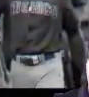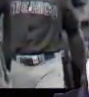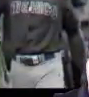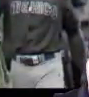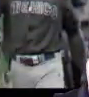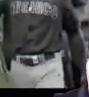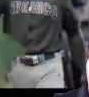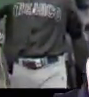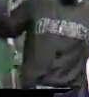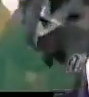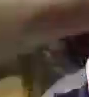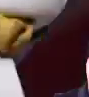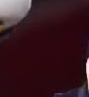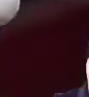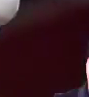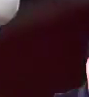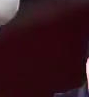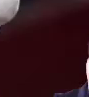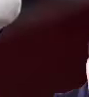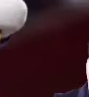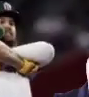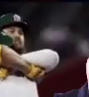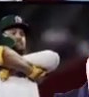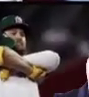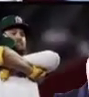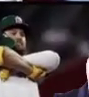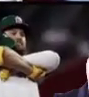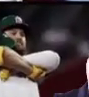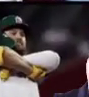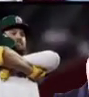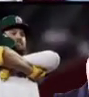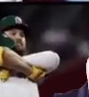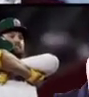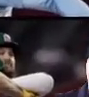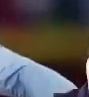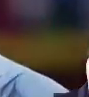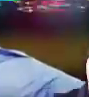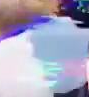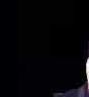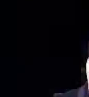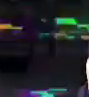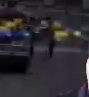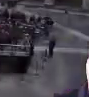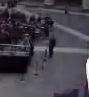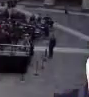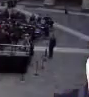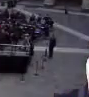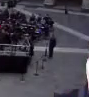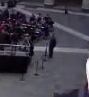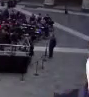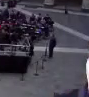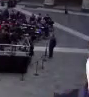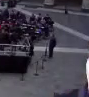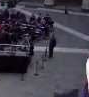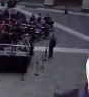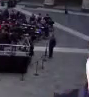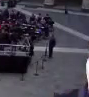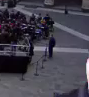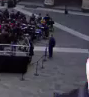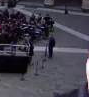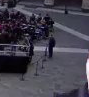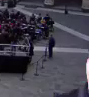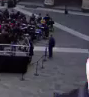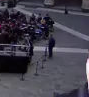un resultado histórico, ubicándose en el tercer lugar del ranking mundial de béisbol. Premio Nacional de